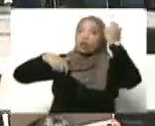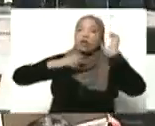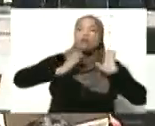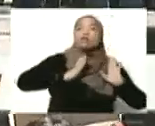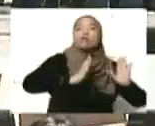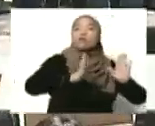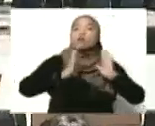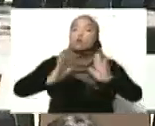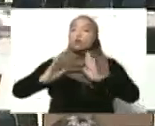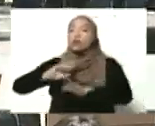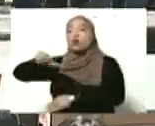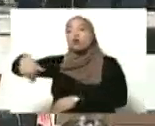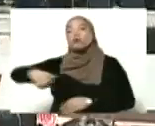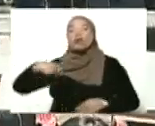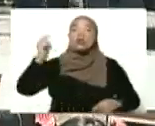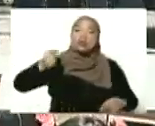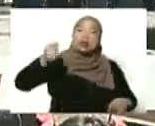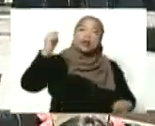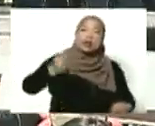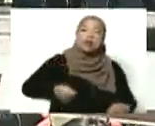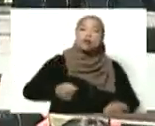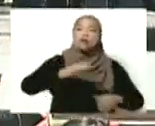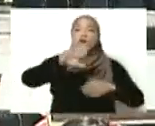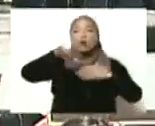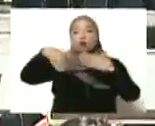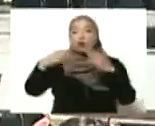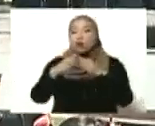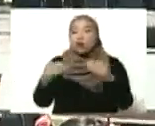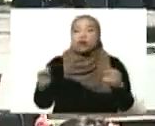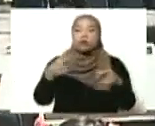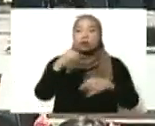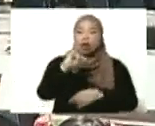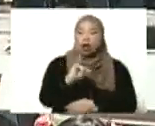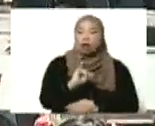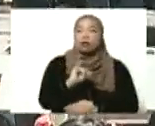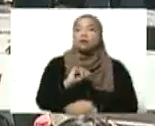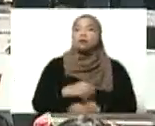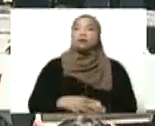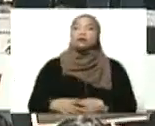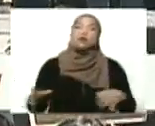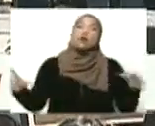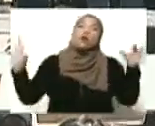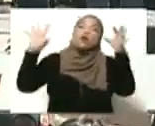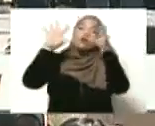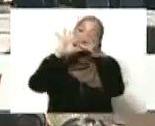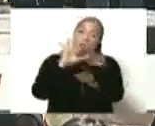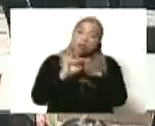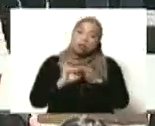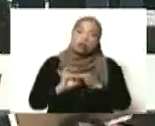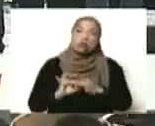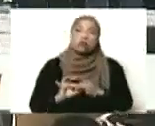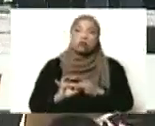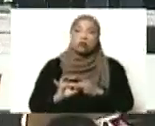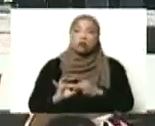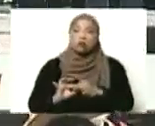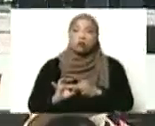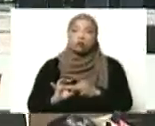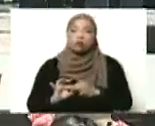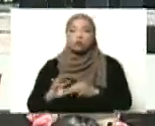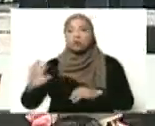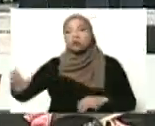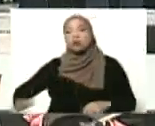debemos nosotros hacer una tarea, que todo lo que esté organizado esté unido. Unido, aquí no